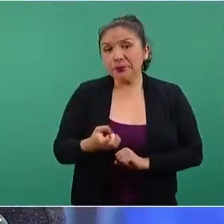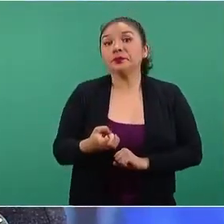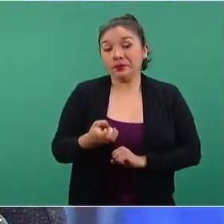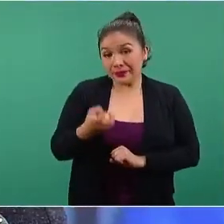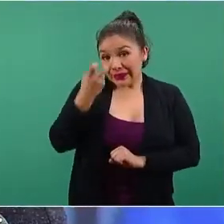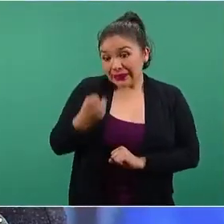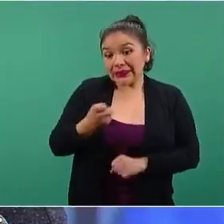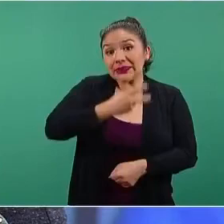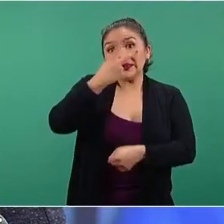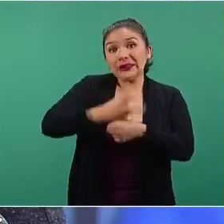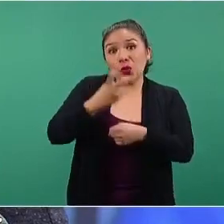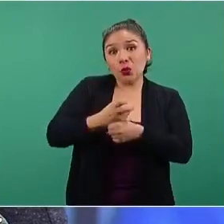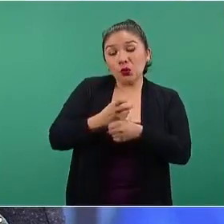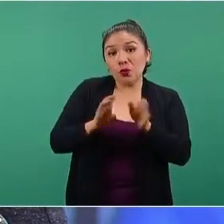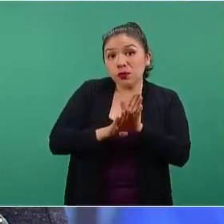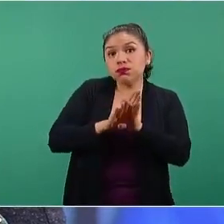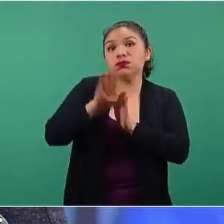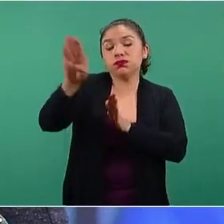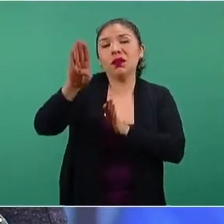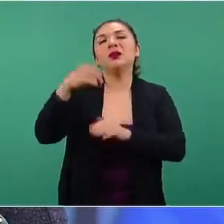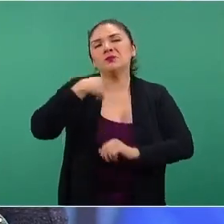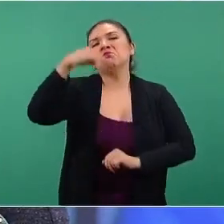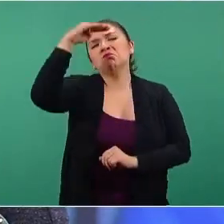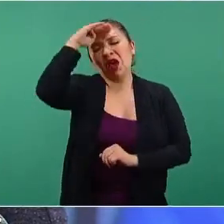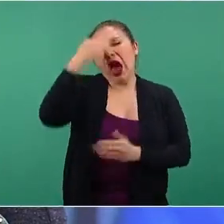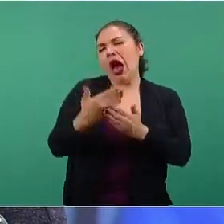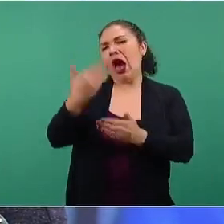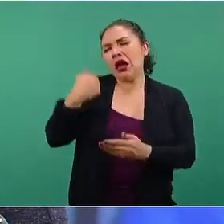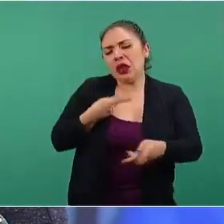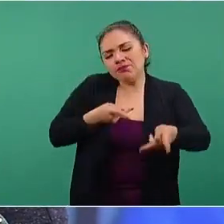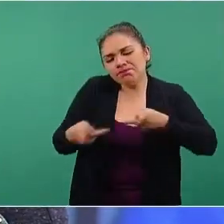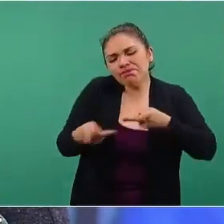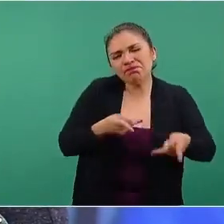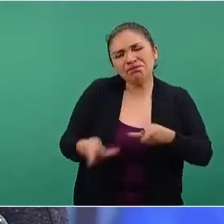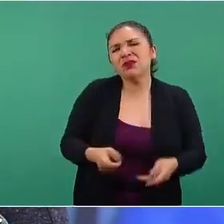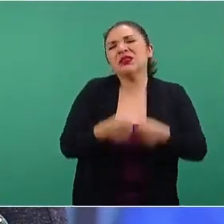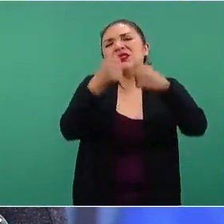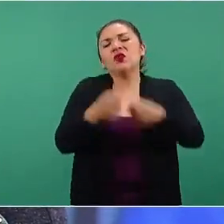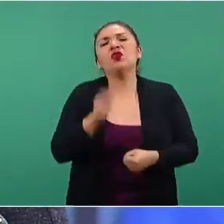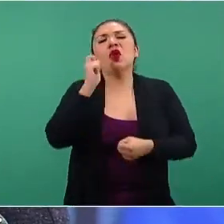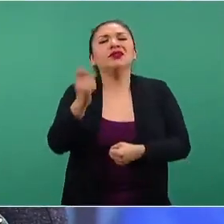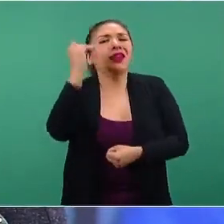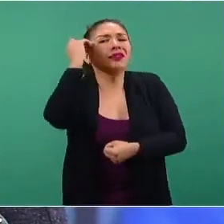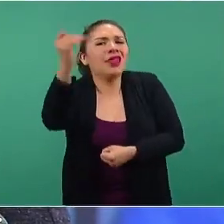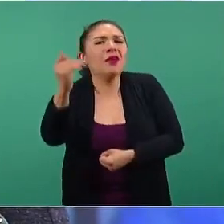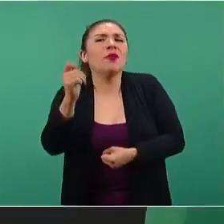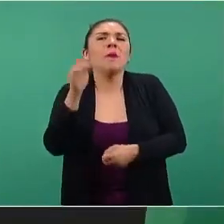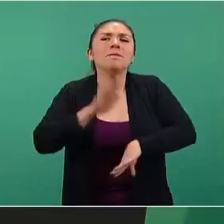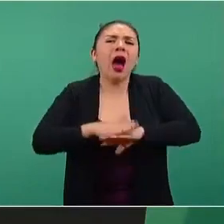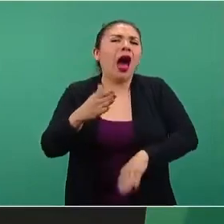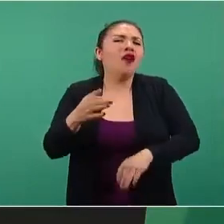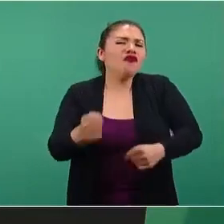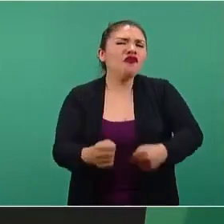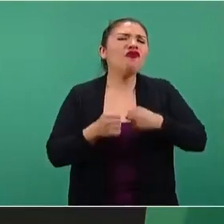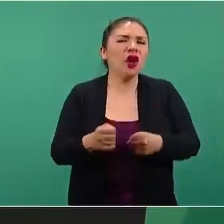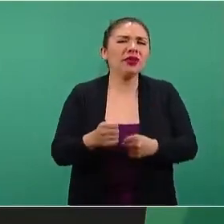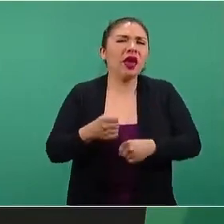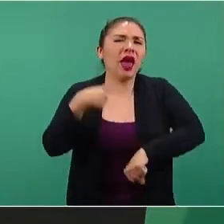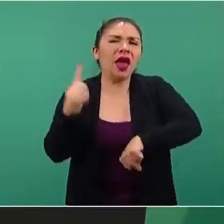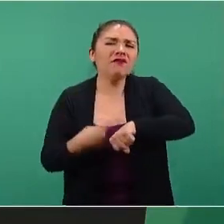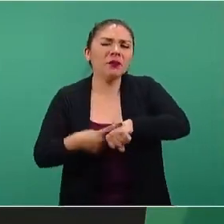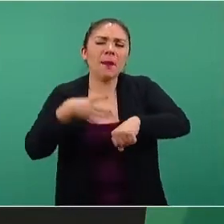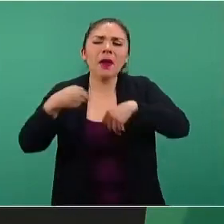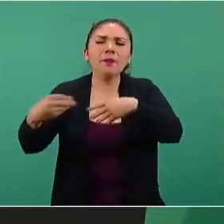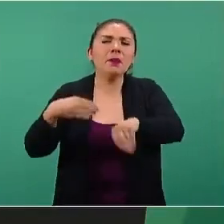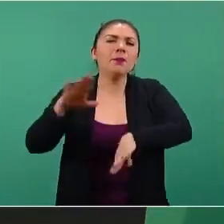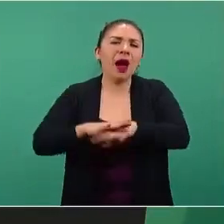fue la segunda ola que esperábamos por la época, que sería más intensa que la primera